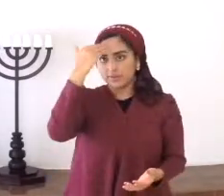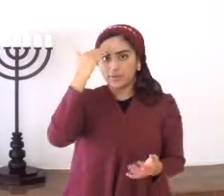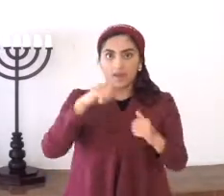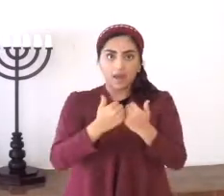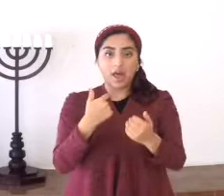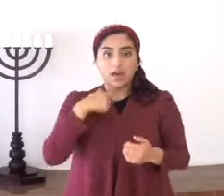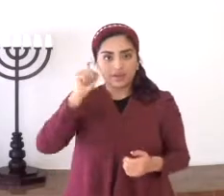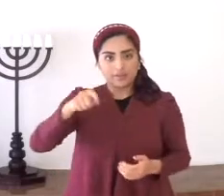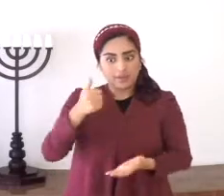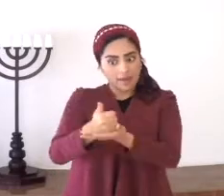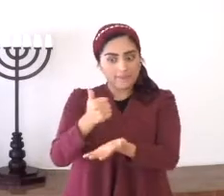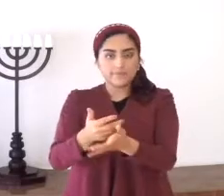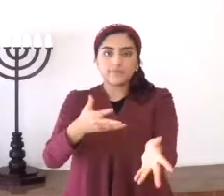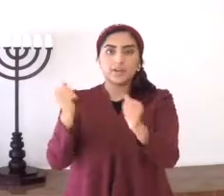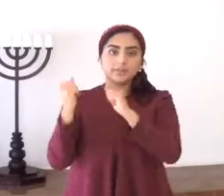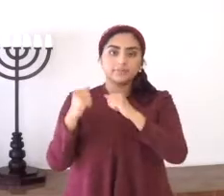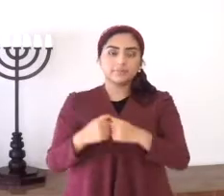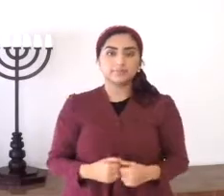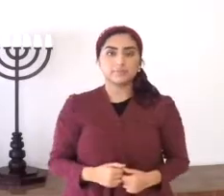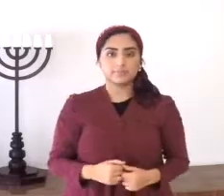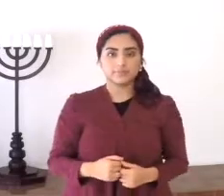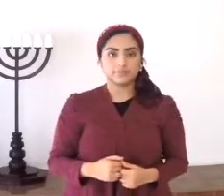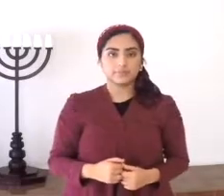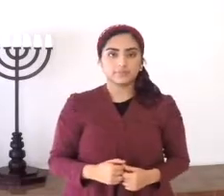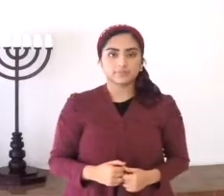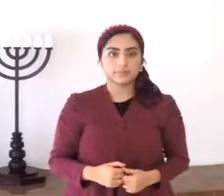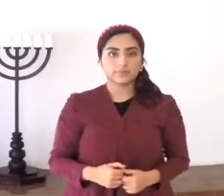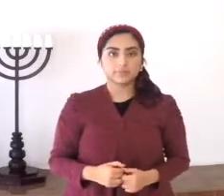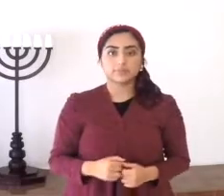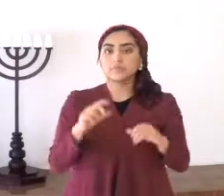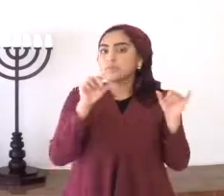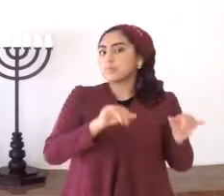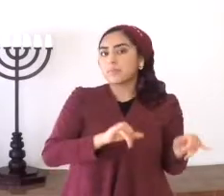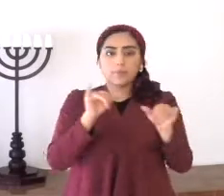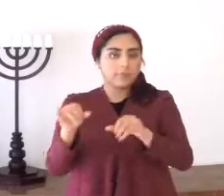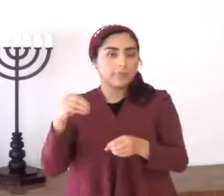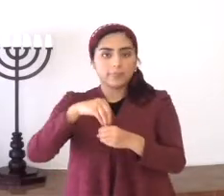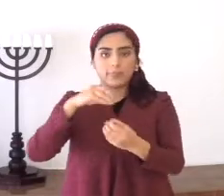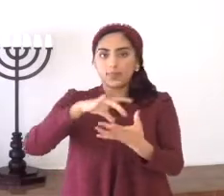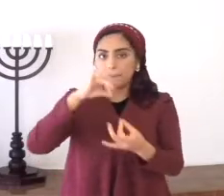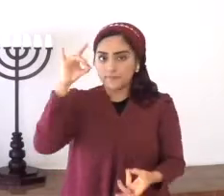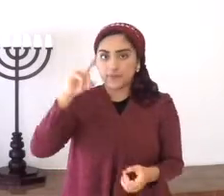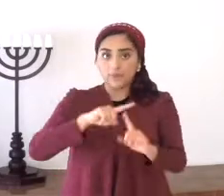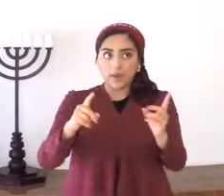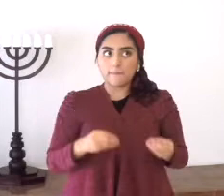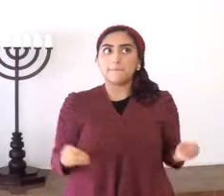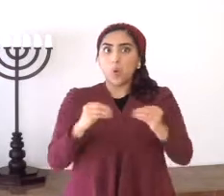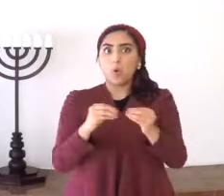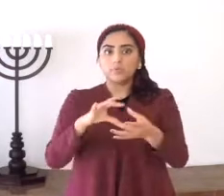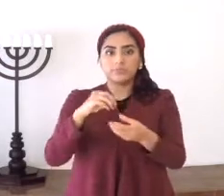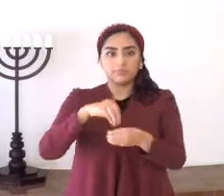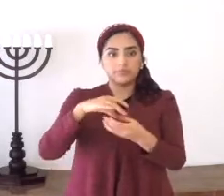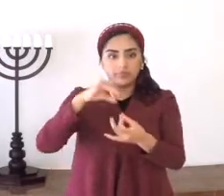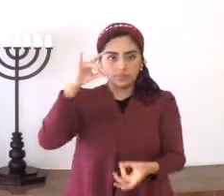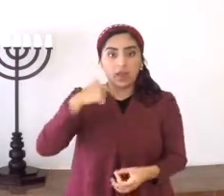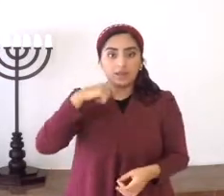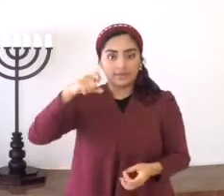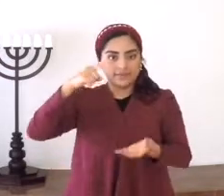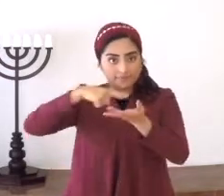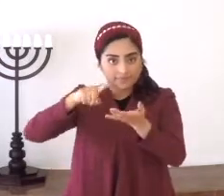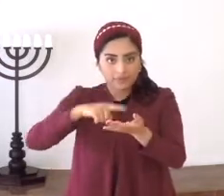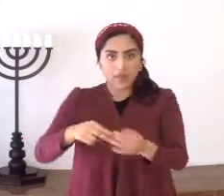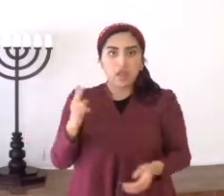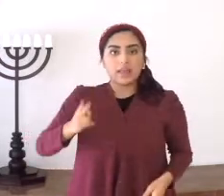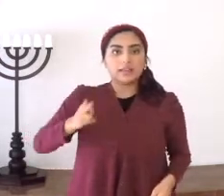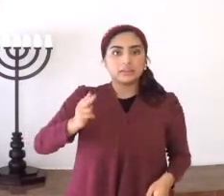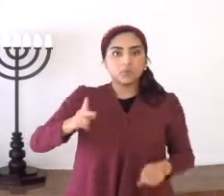y entonces ya tengo el diagnóstico, ya no hay ningún problema y tengo que atenderlo rápido. Bueno, lo mismo es en lo espiritual,